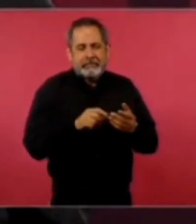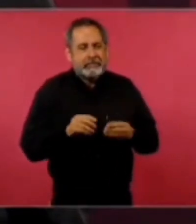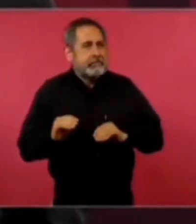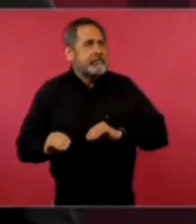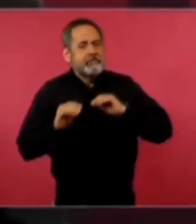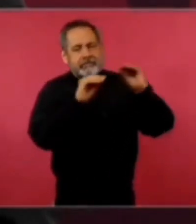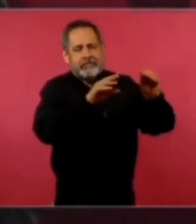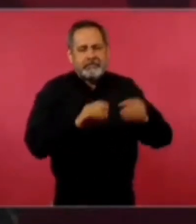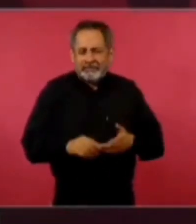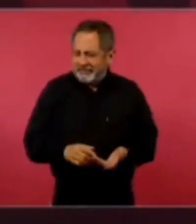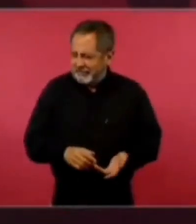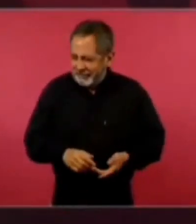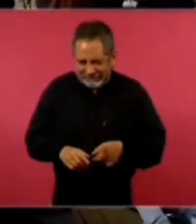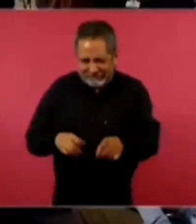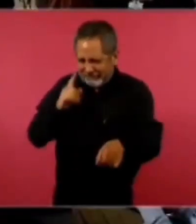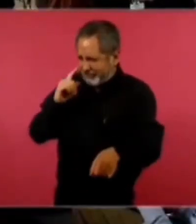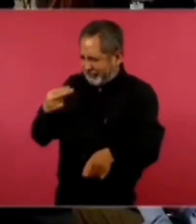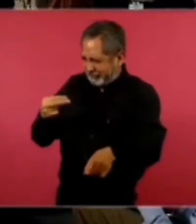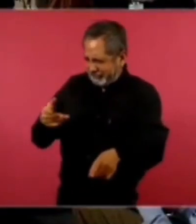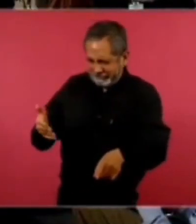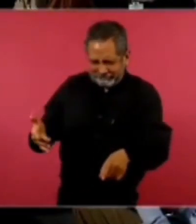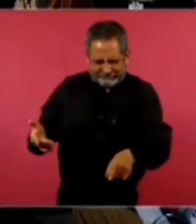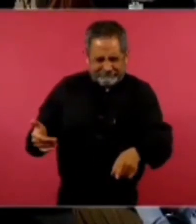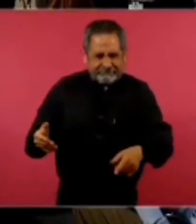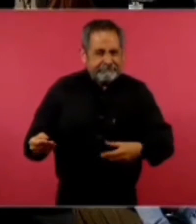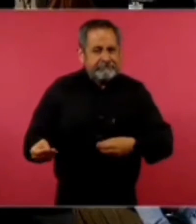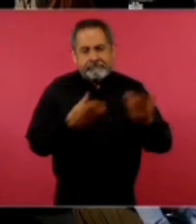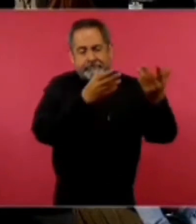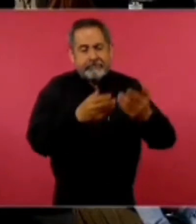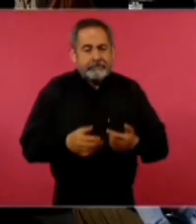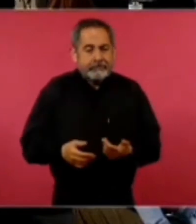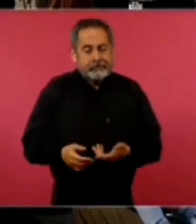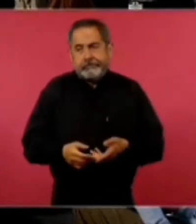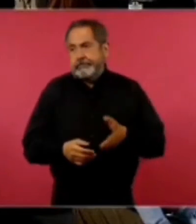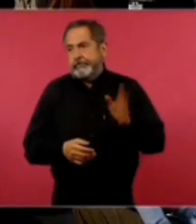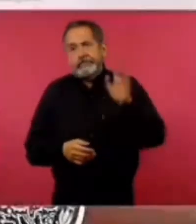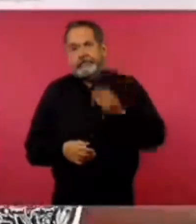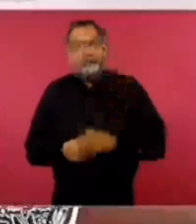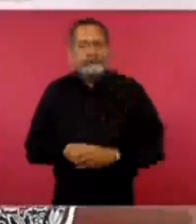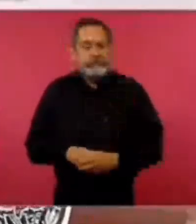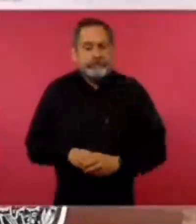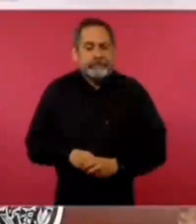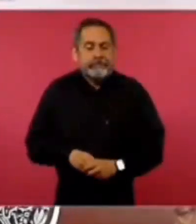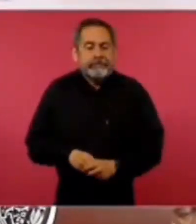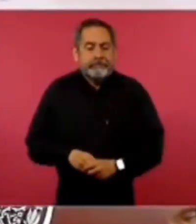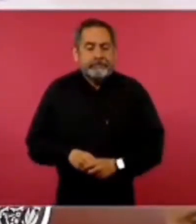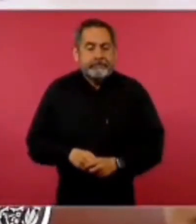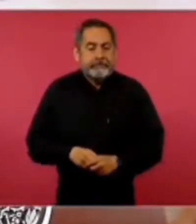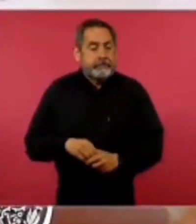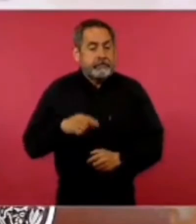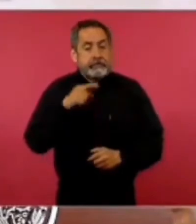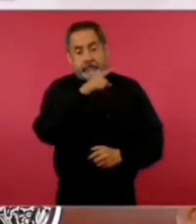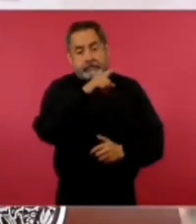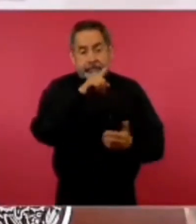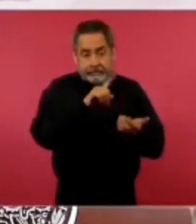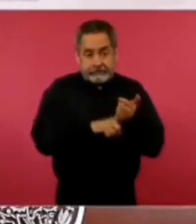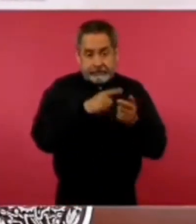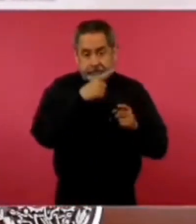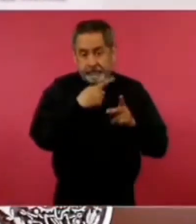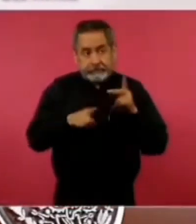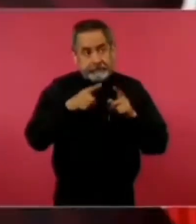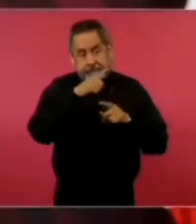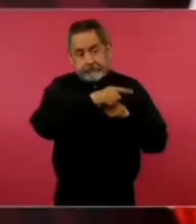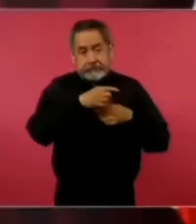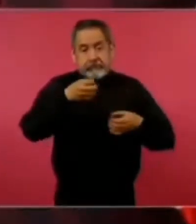A ver si encuentras. Y se avientan un juicio